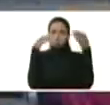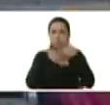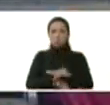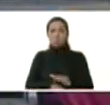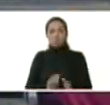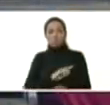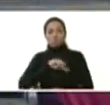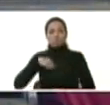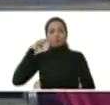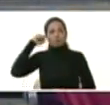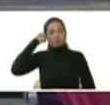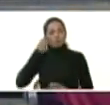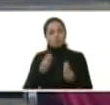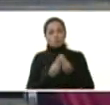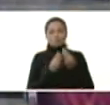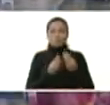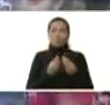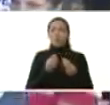Estábamos recordando con Cilia